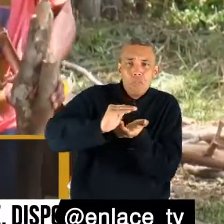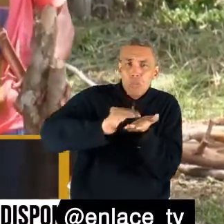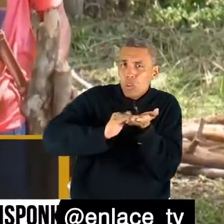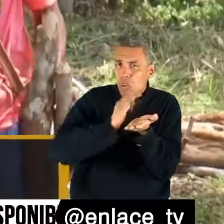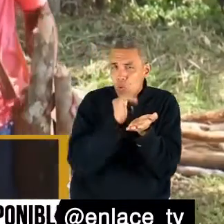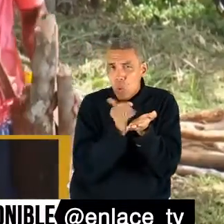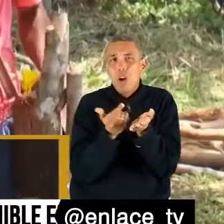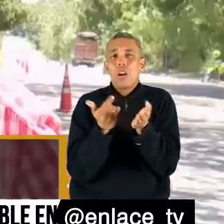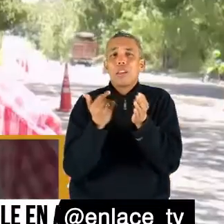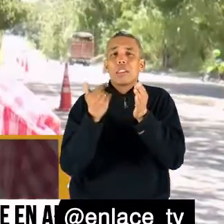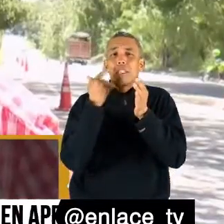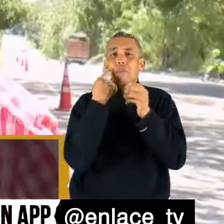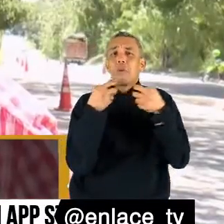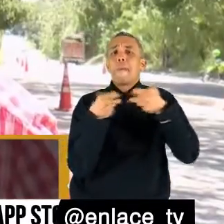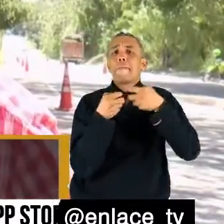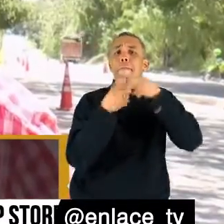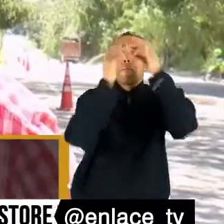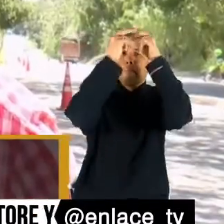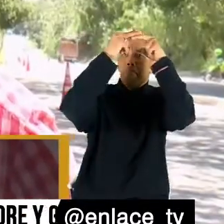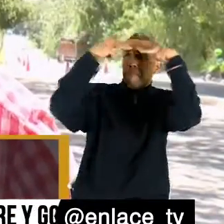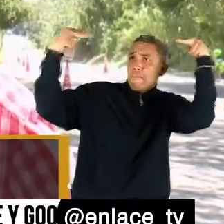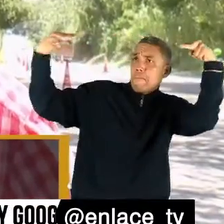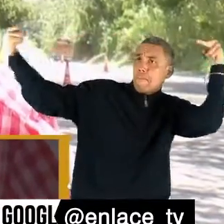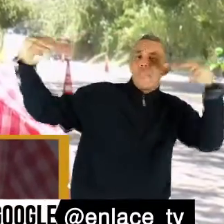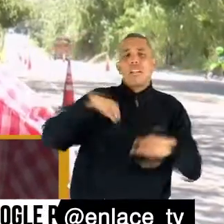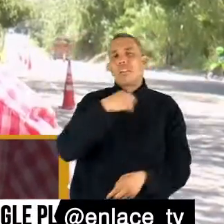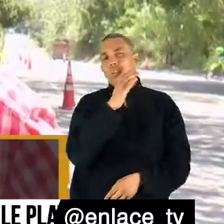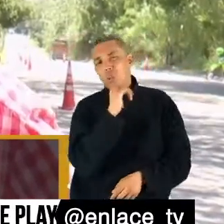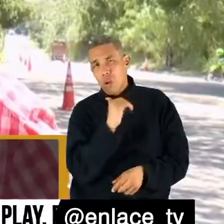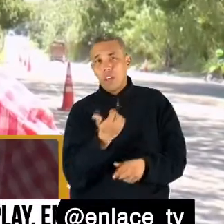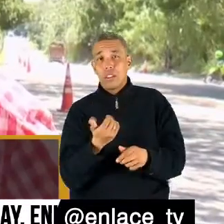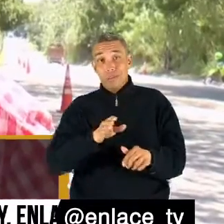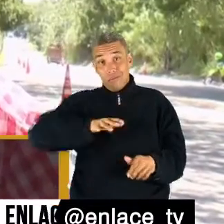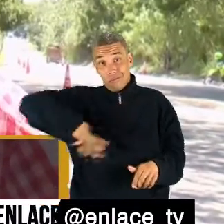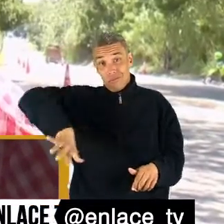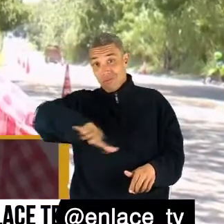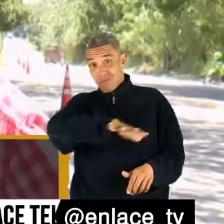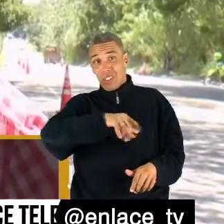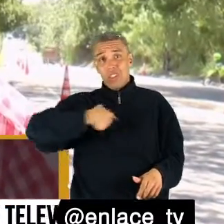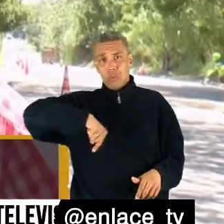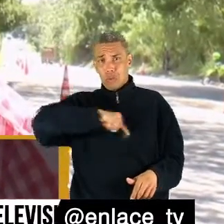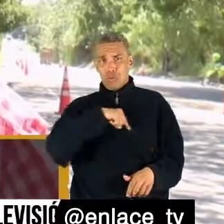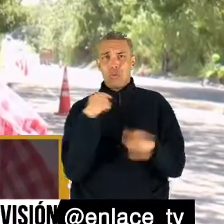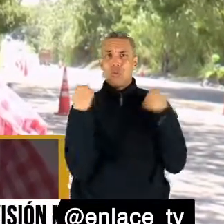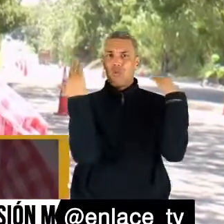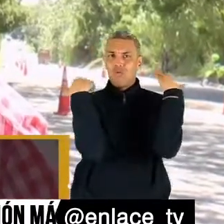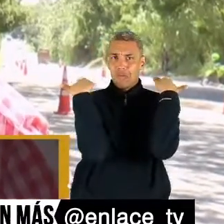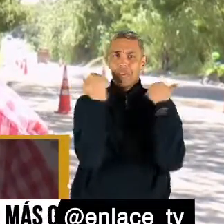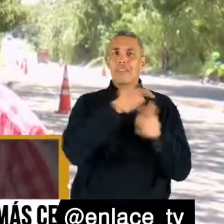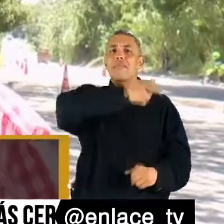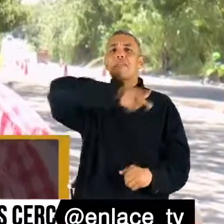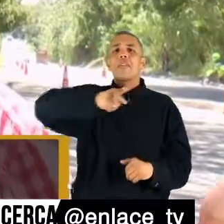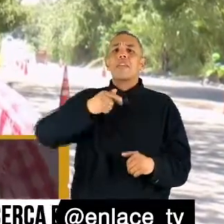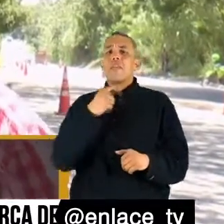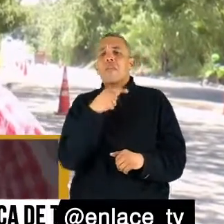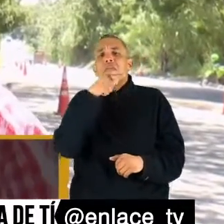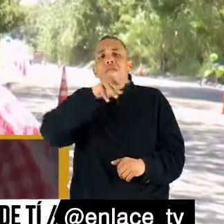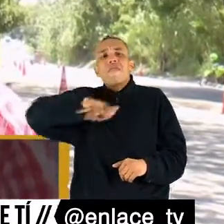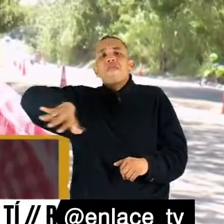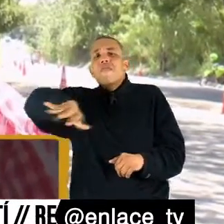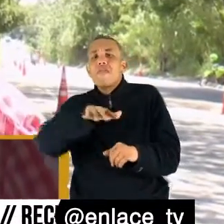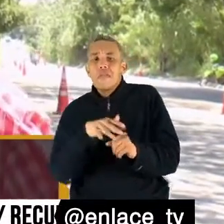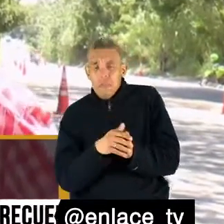tierras. Por ejemplo, los campesinos carecemos, los pequeños campesinos productores carecemos de tierras. O sea, las tierras están